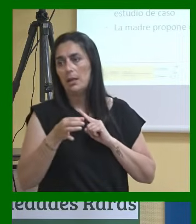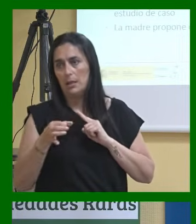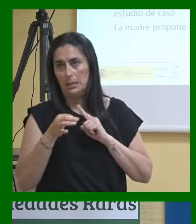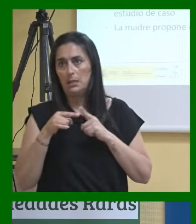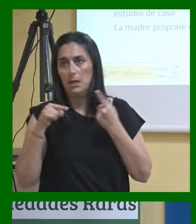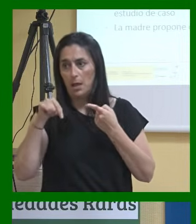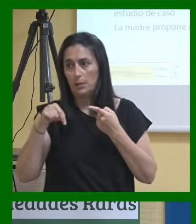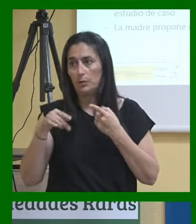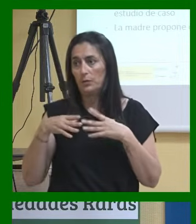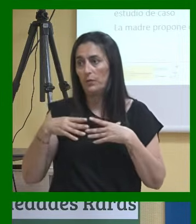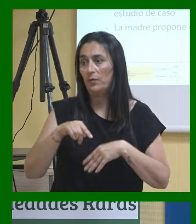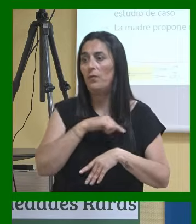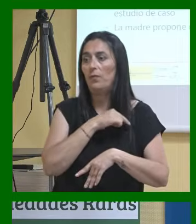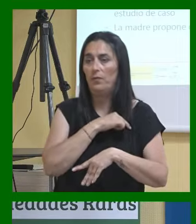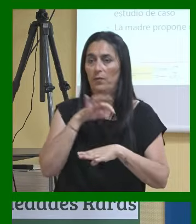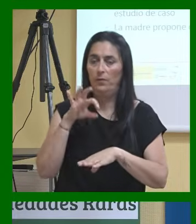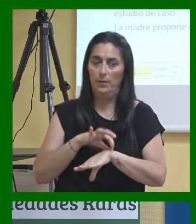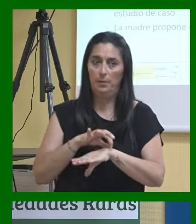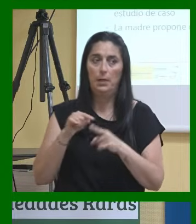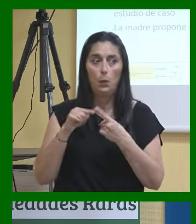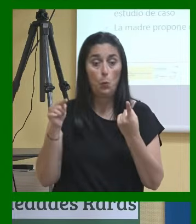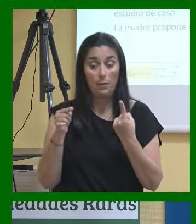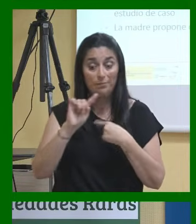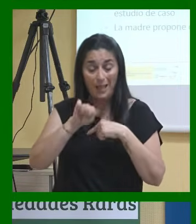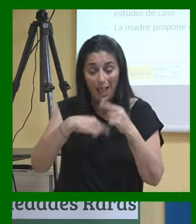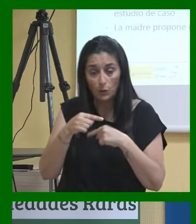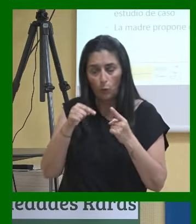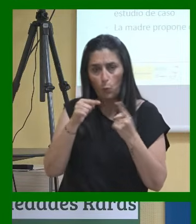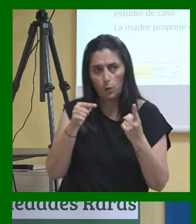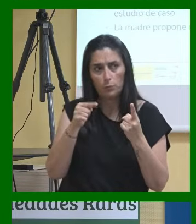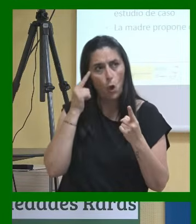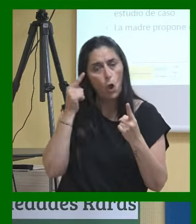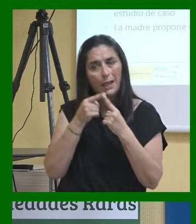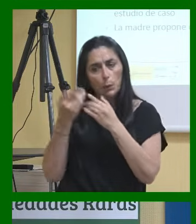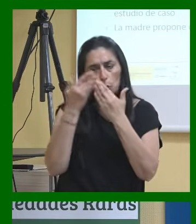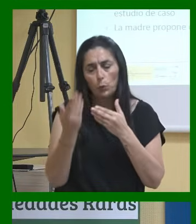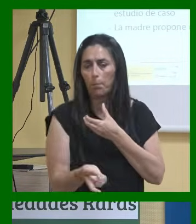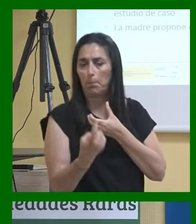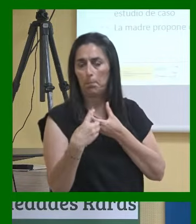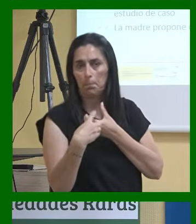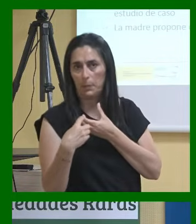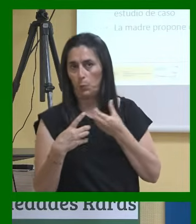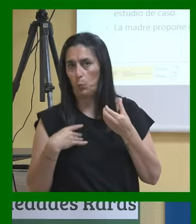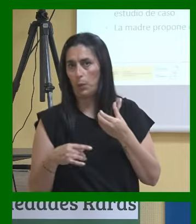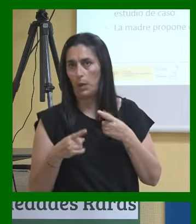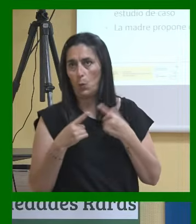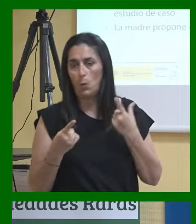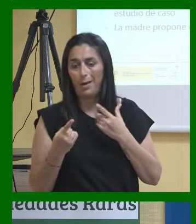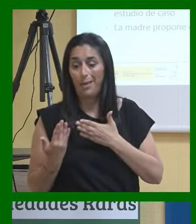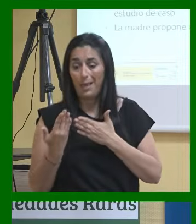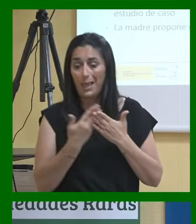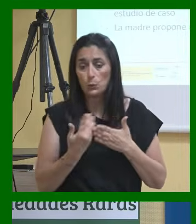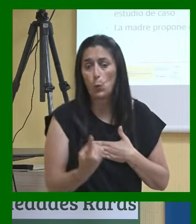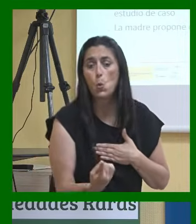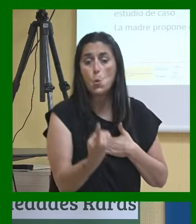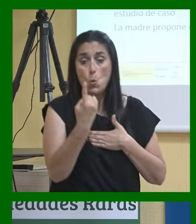facilitó ese enlace con ellas para que también pudieran participar en el estudio, con lo cual ya no es solo un estudio de casos, sino